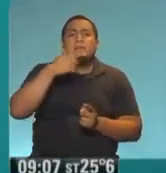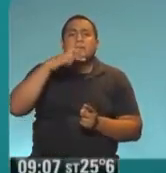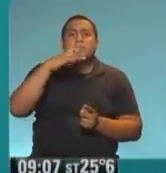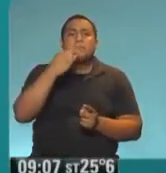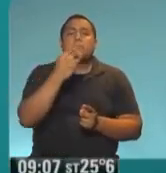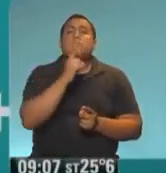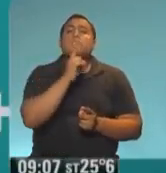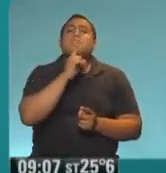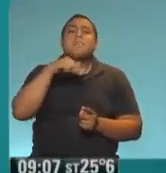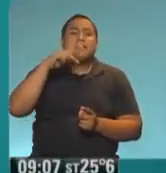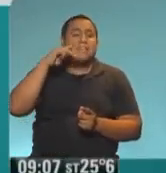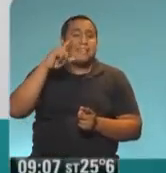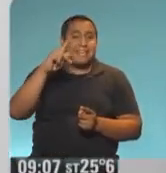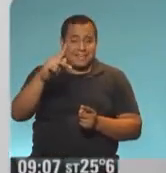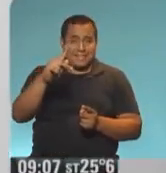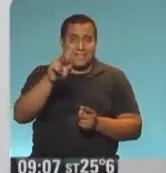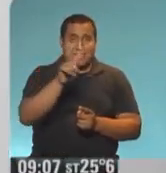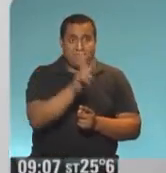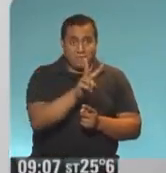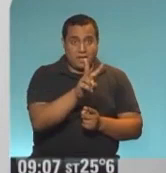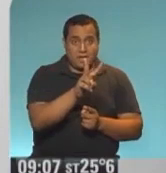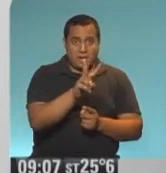5,